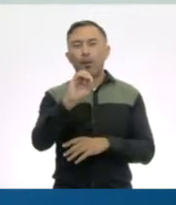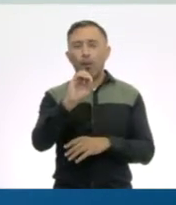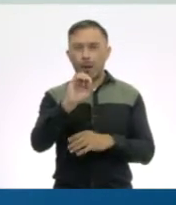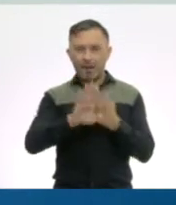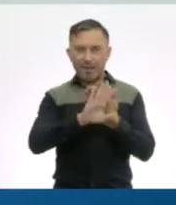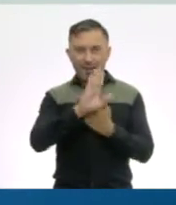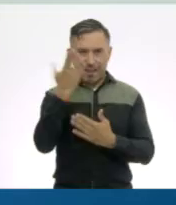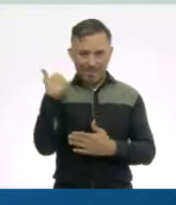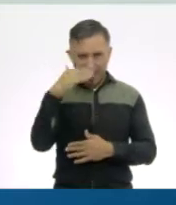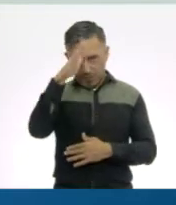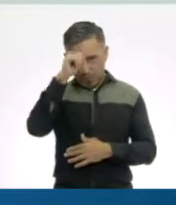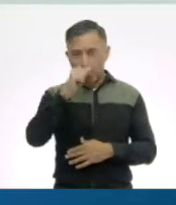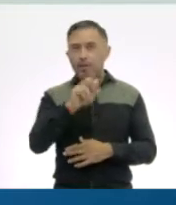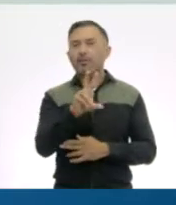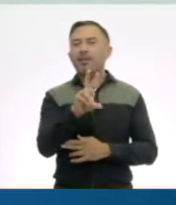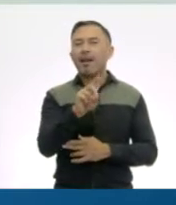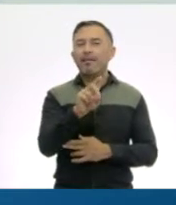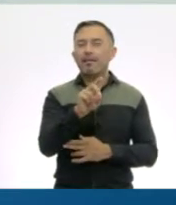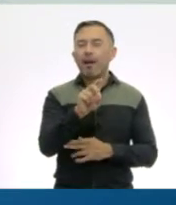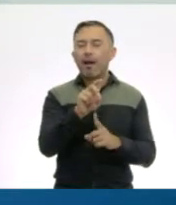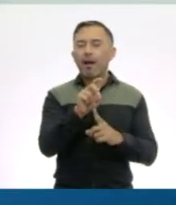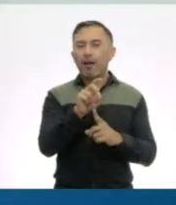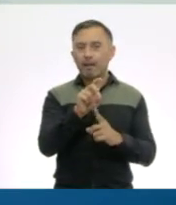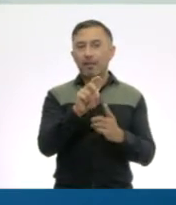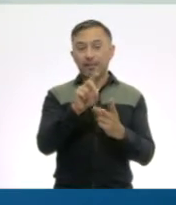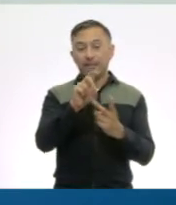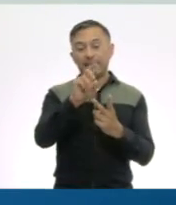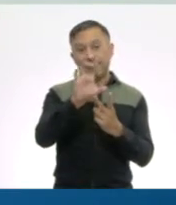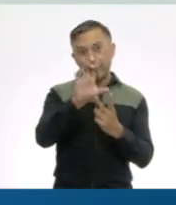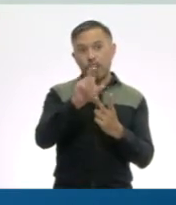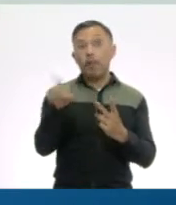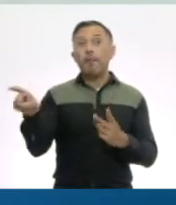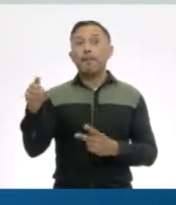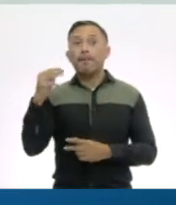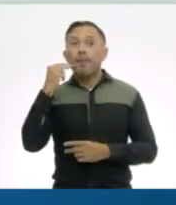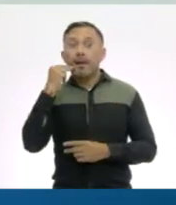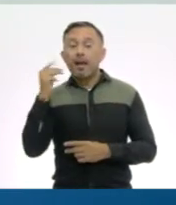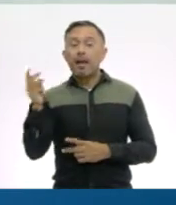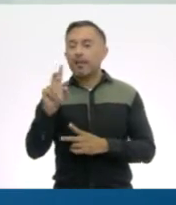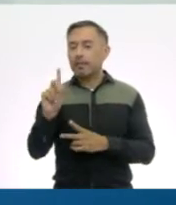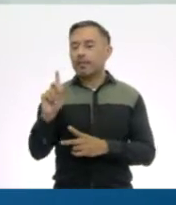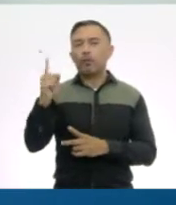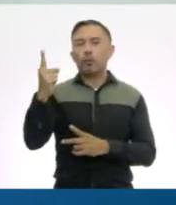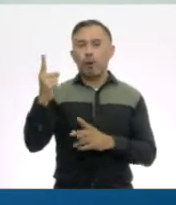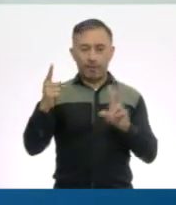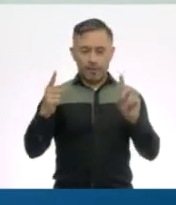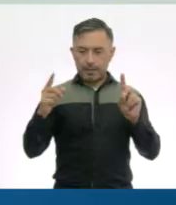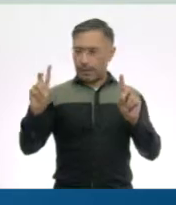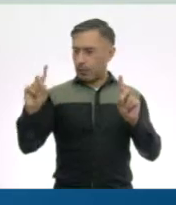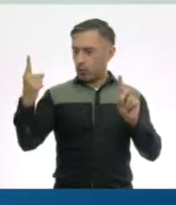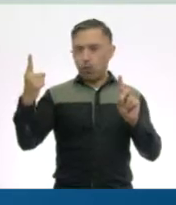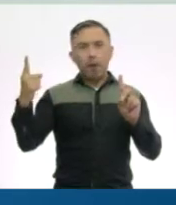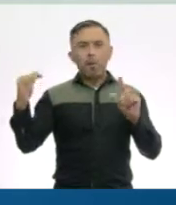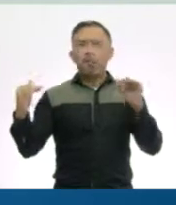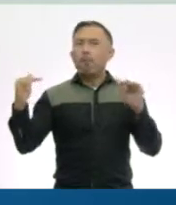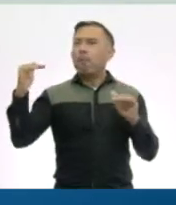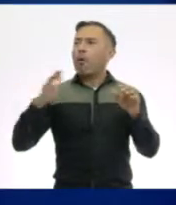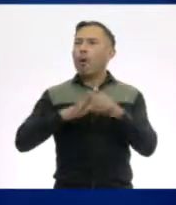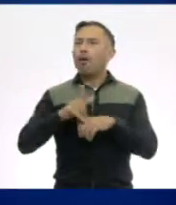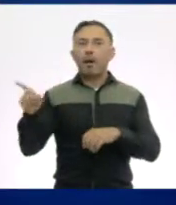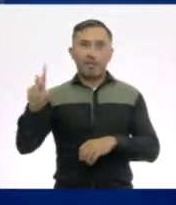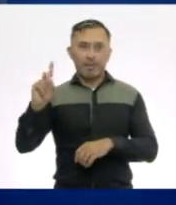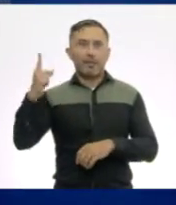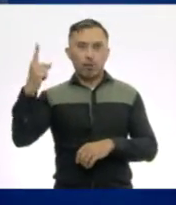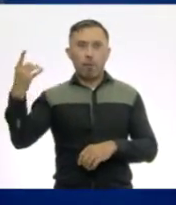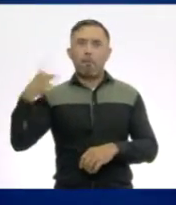clase pasada. 30 centésimos, María, 31 centésimos. ¿Qué es mayor? 31 centésimos. Así es